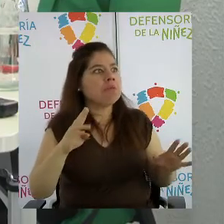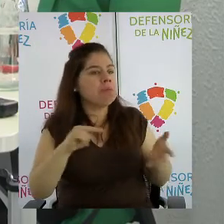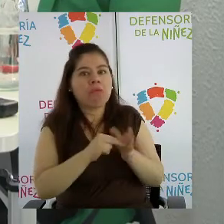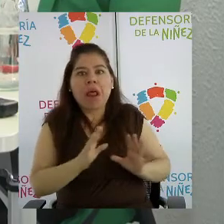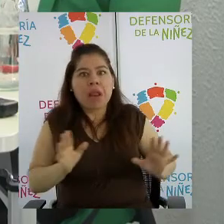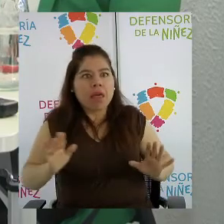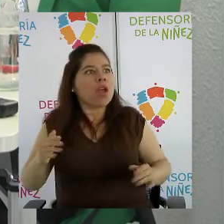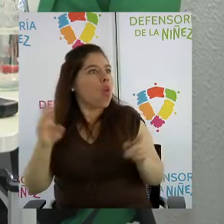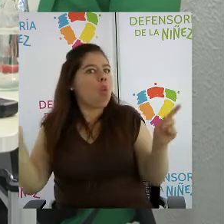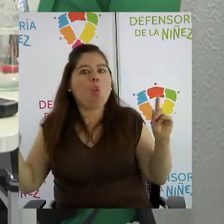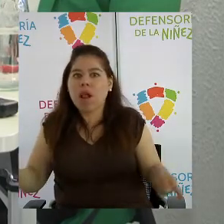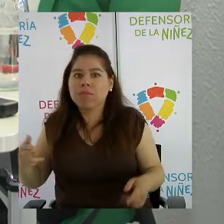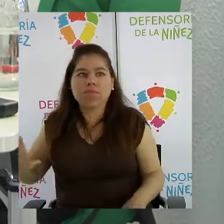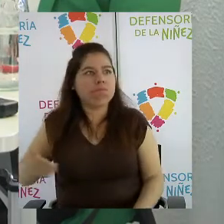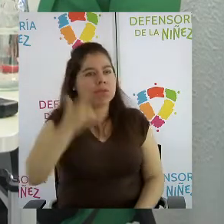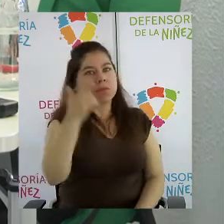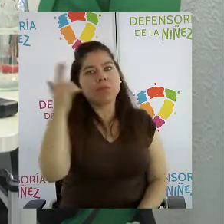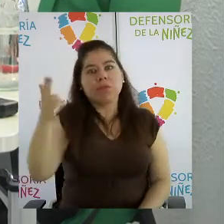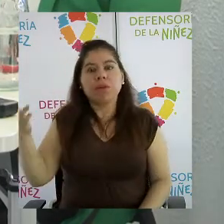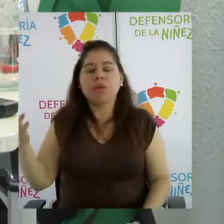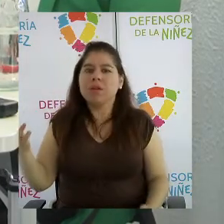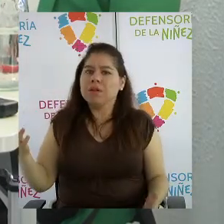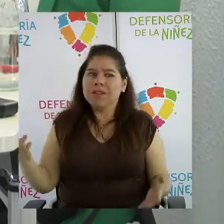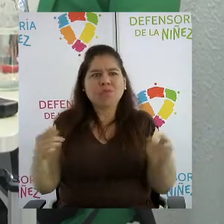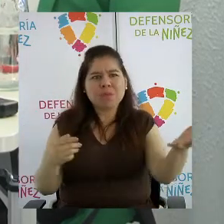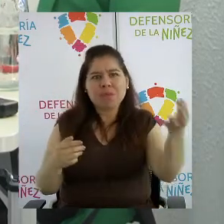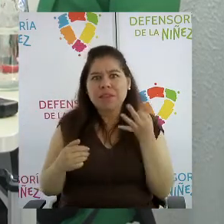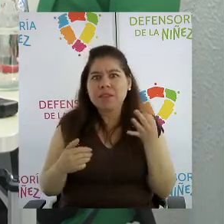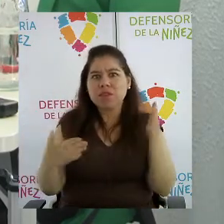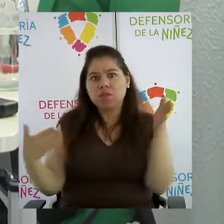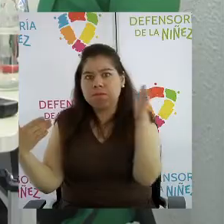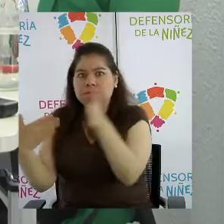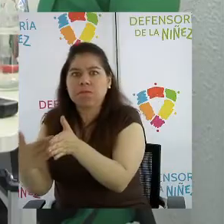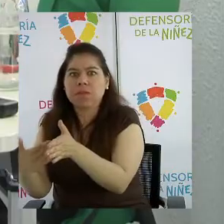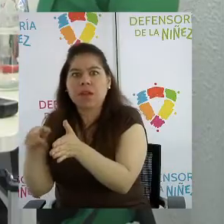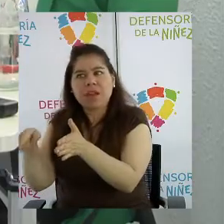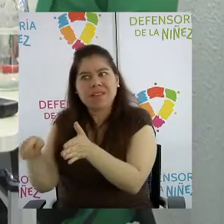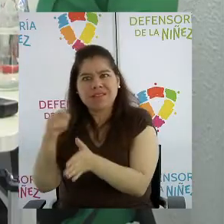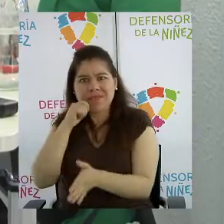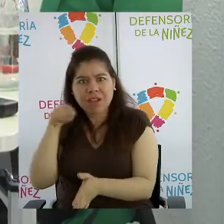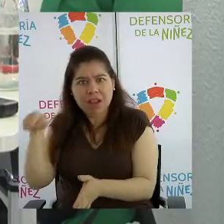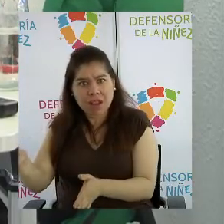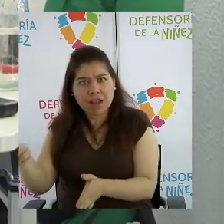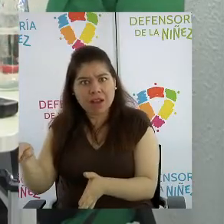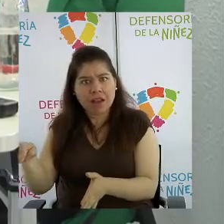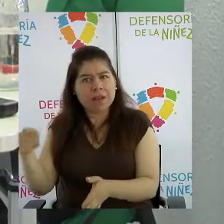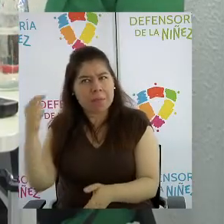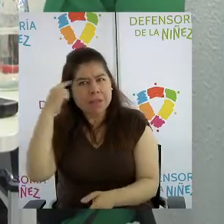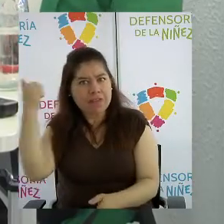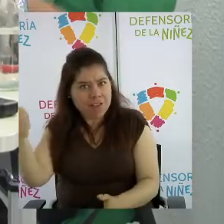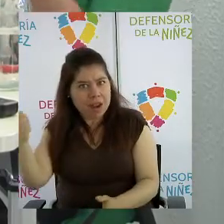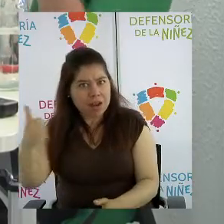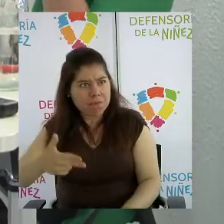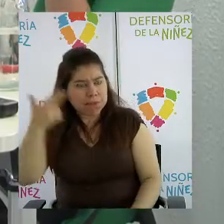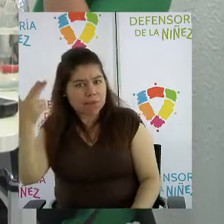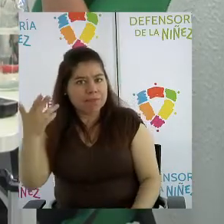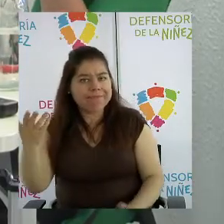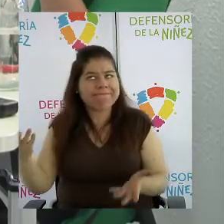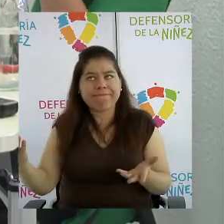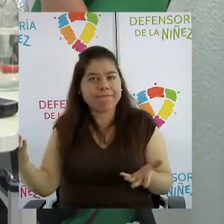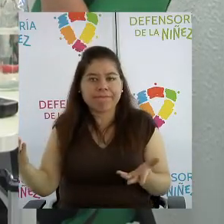Por lo tanto, el hecho de que se restrinja lo que usted me plantea no necesariamente asegura que sea utilizada desde ese punto de vista. Y en relación con las